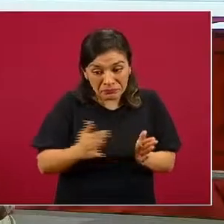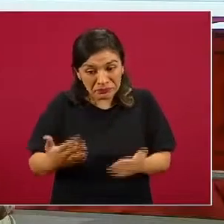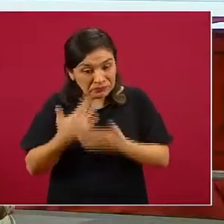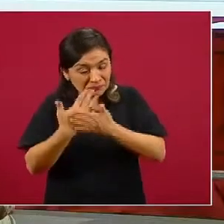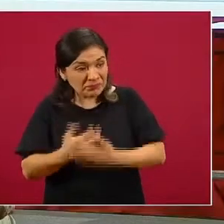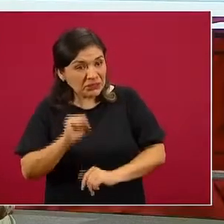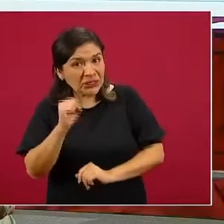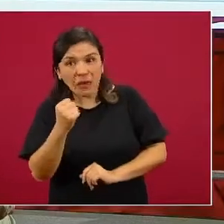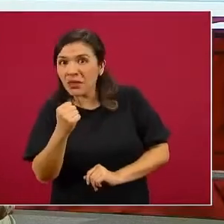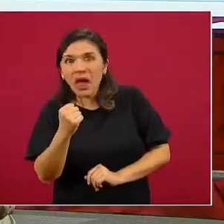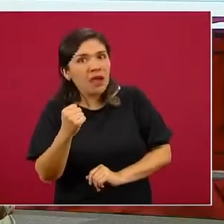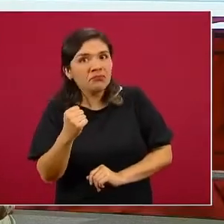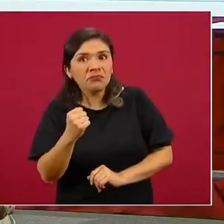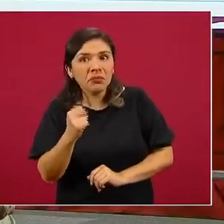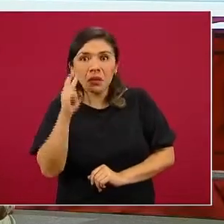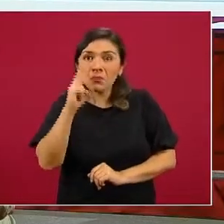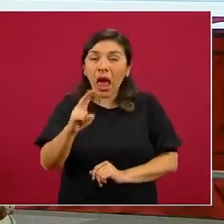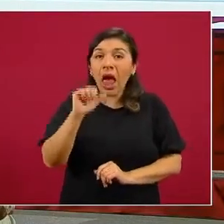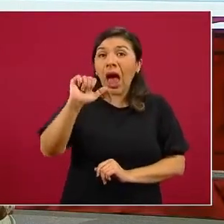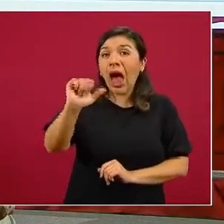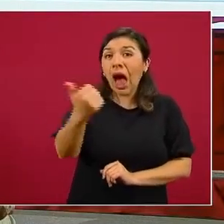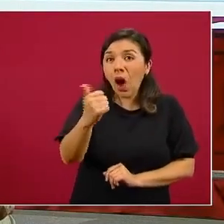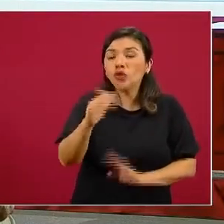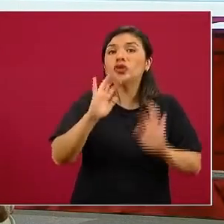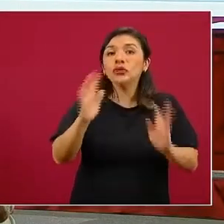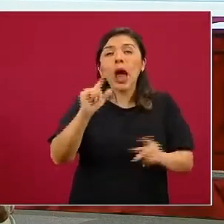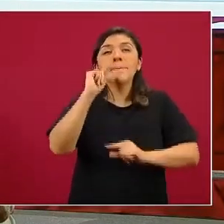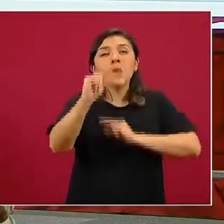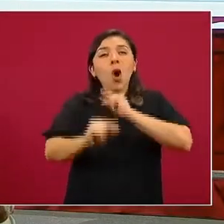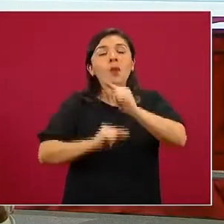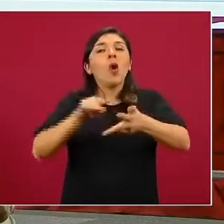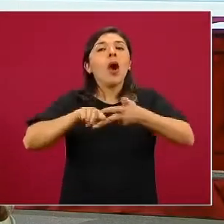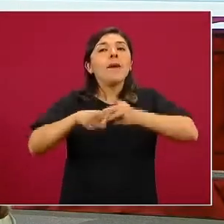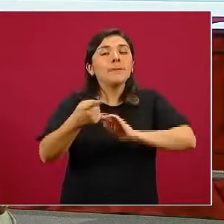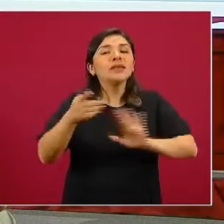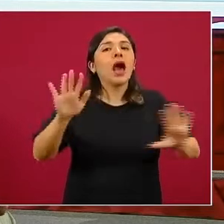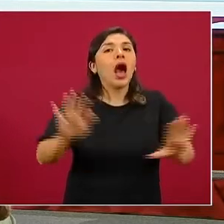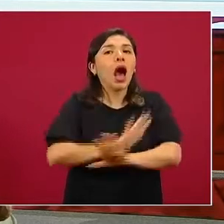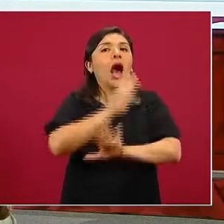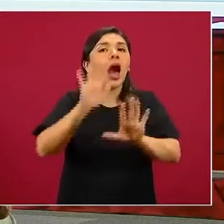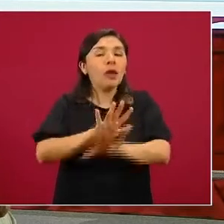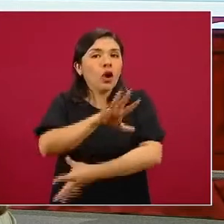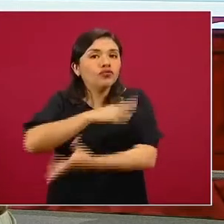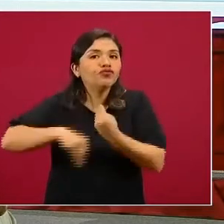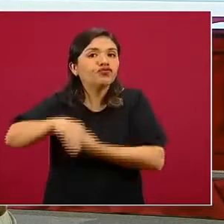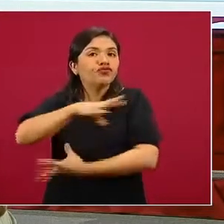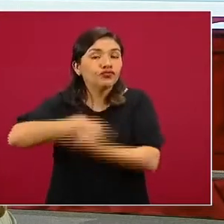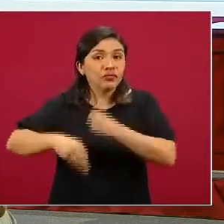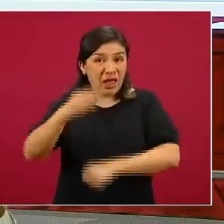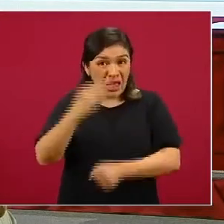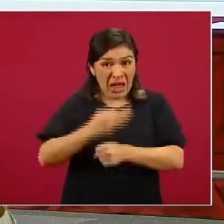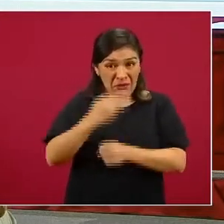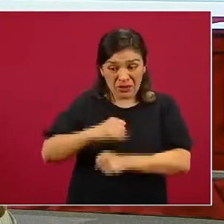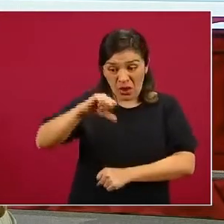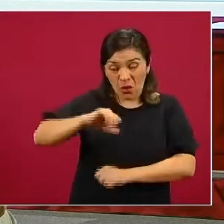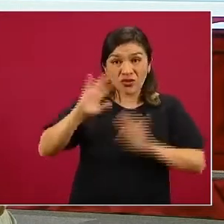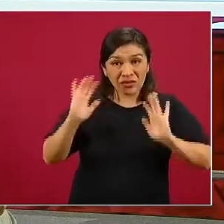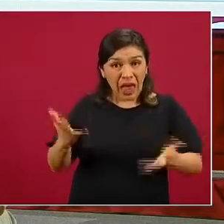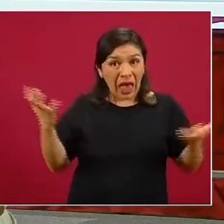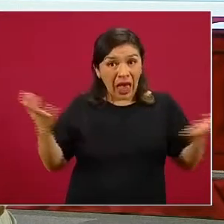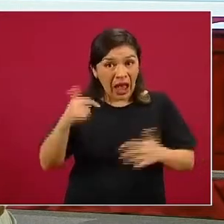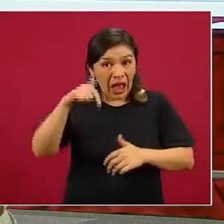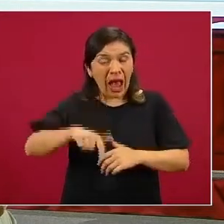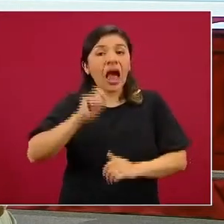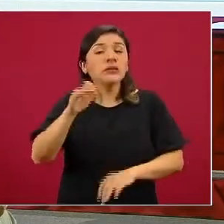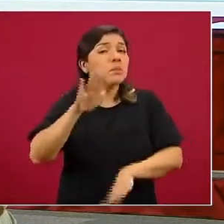en agosto es cuando empieza a reactivarse la actividad de donación y trasplantes. Los trasplantes que ya se están haciendo en nuestro país